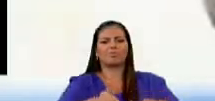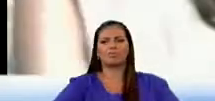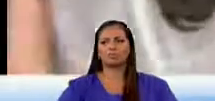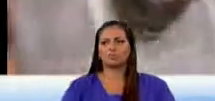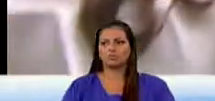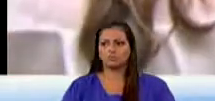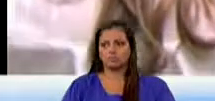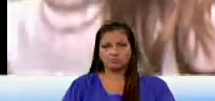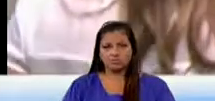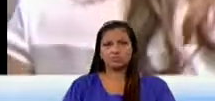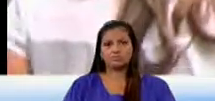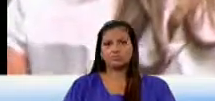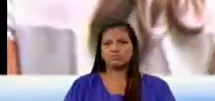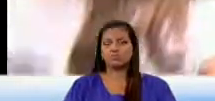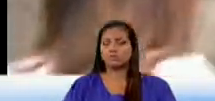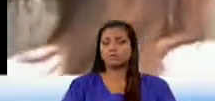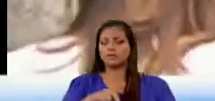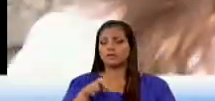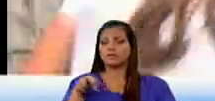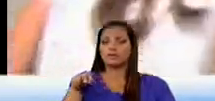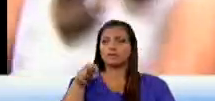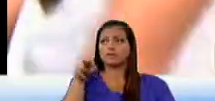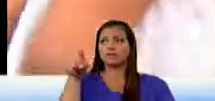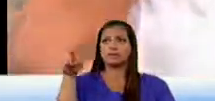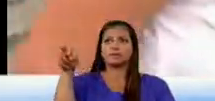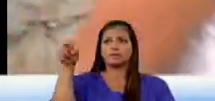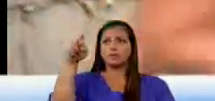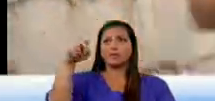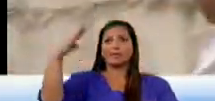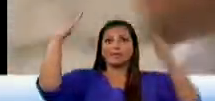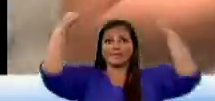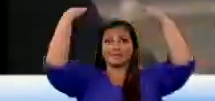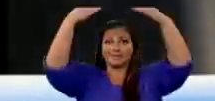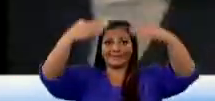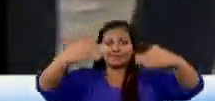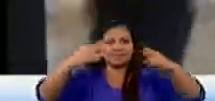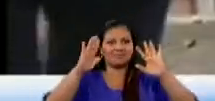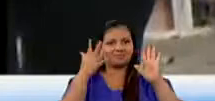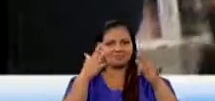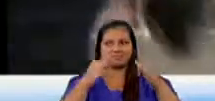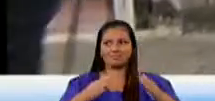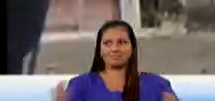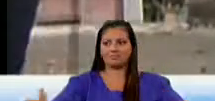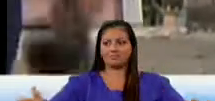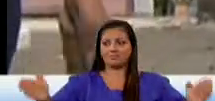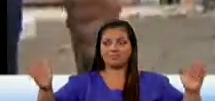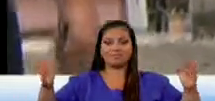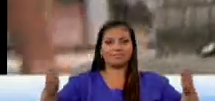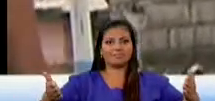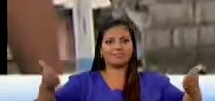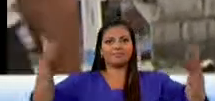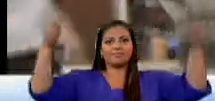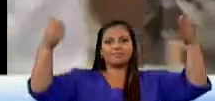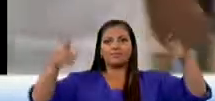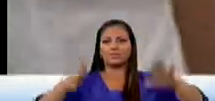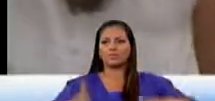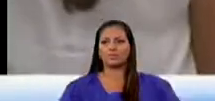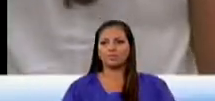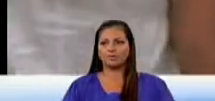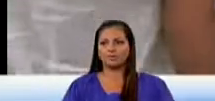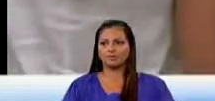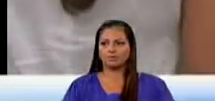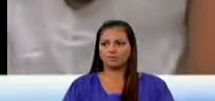Los jóvenes huyeron hacia el piso de arriba, donde no hay ni paredes ni techo, solo pilares. Pégame un fierrazo, pégale